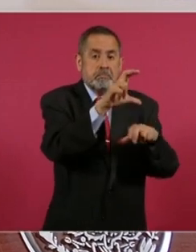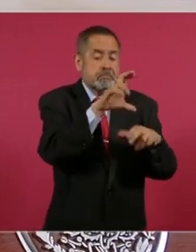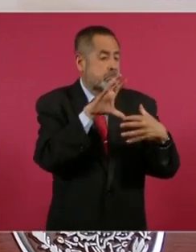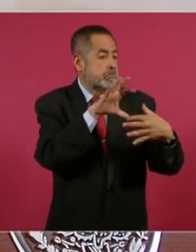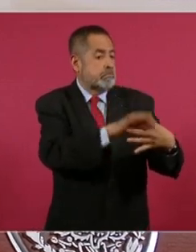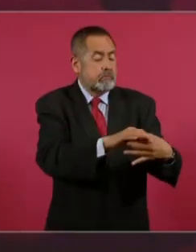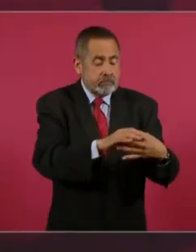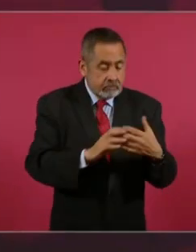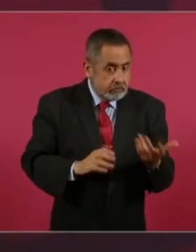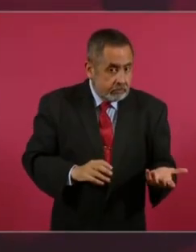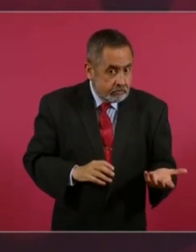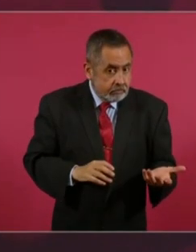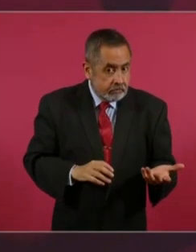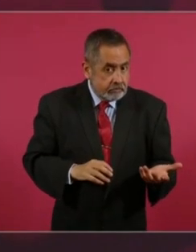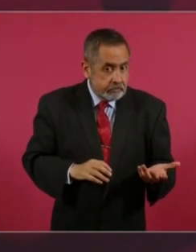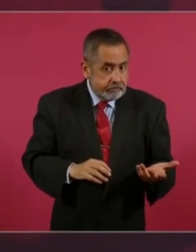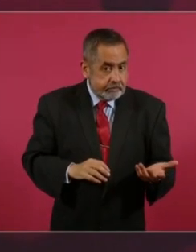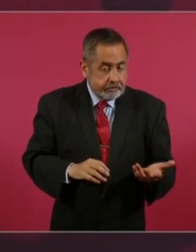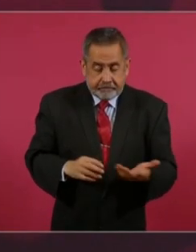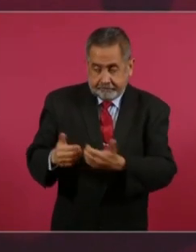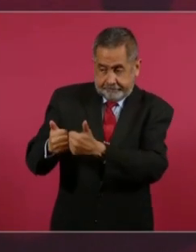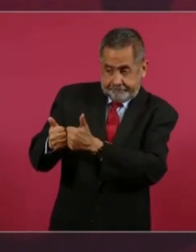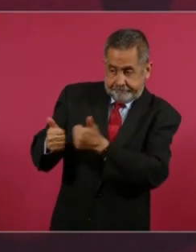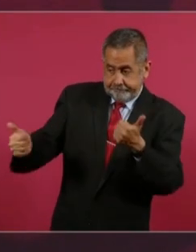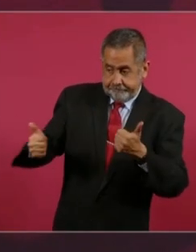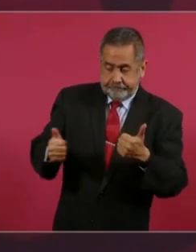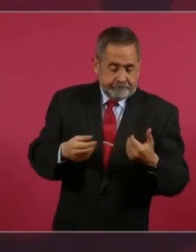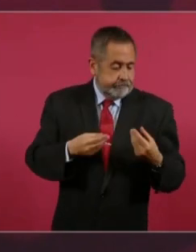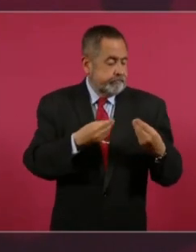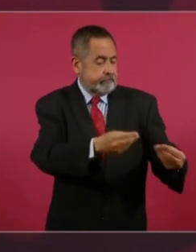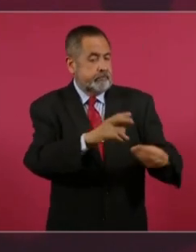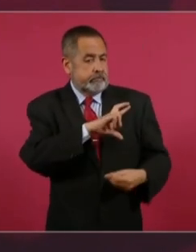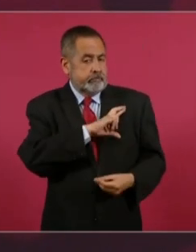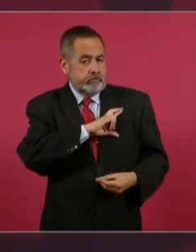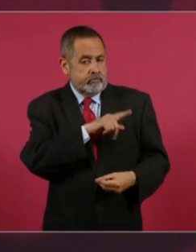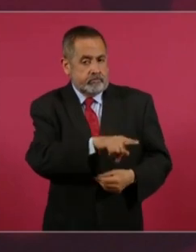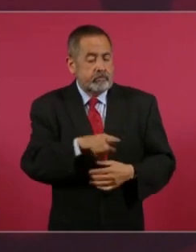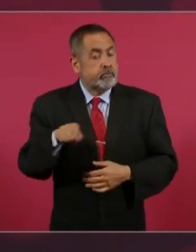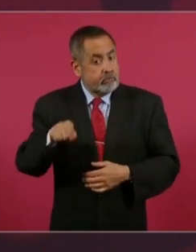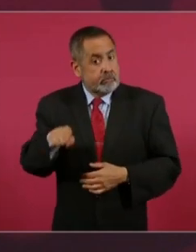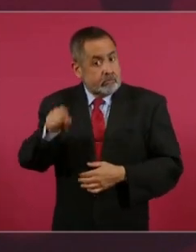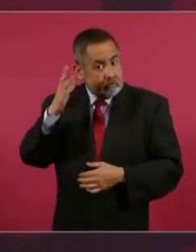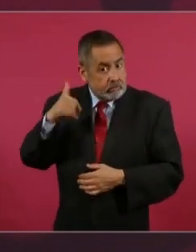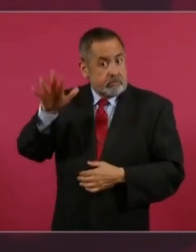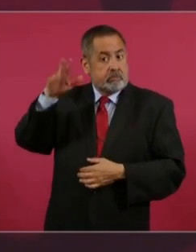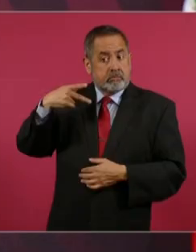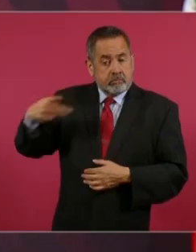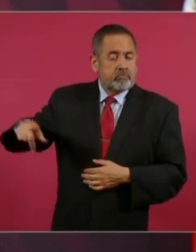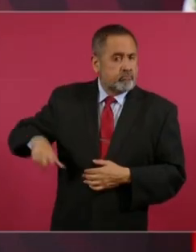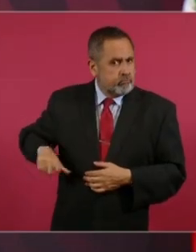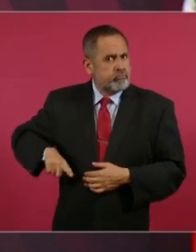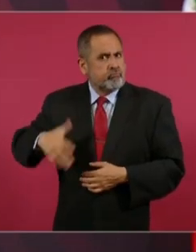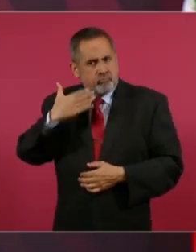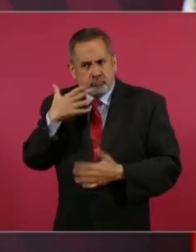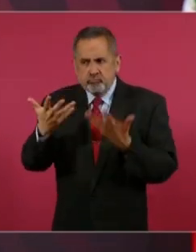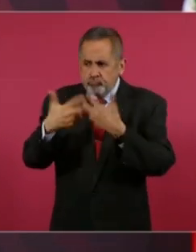Ya una vez que la empresa se privatizó, era una empresa pública, funcionaba muy